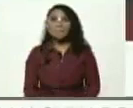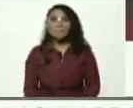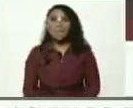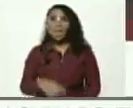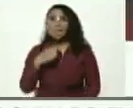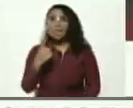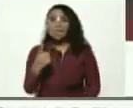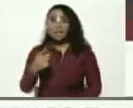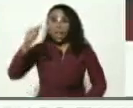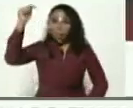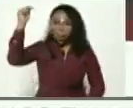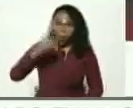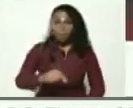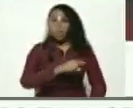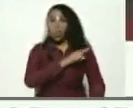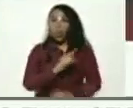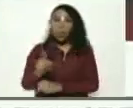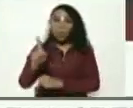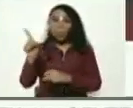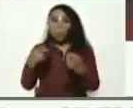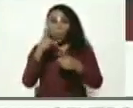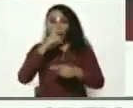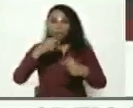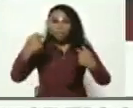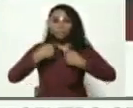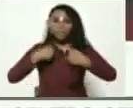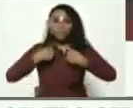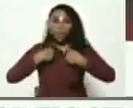Dice: hoy cumplo años yo.